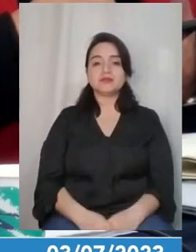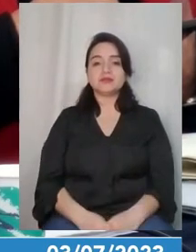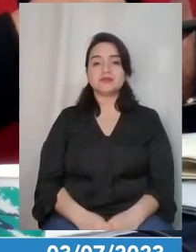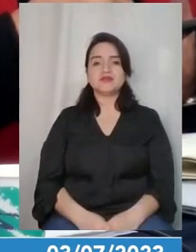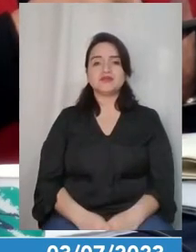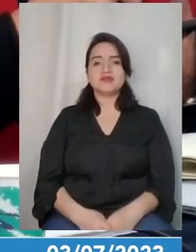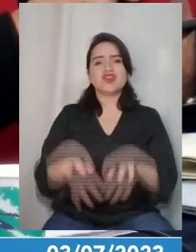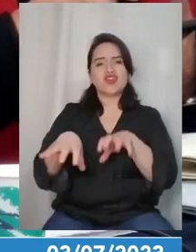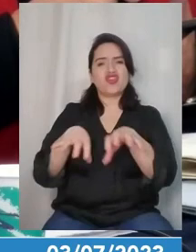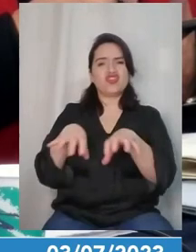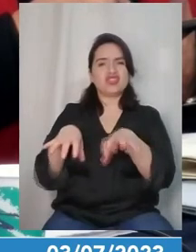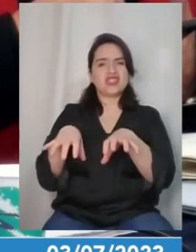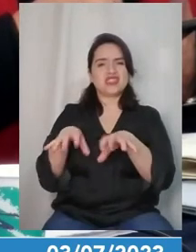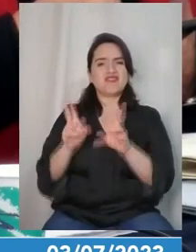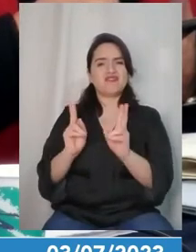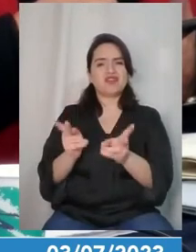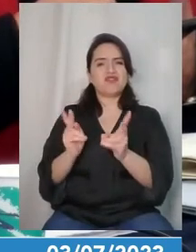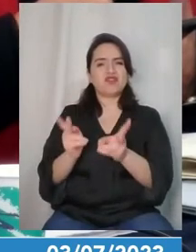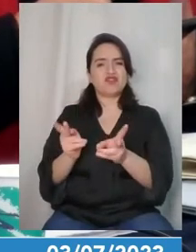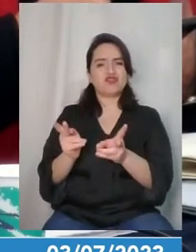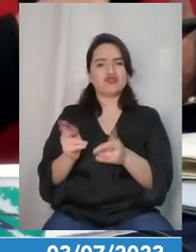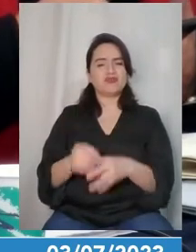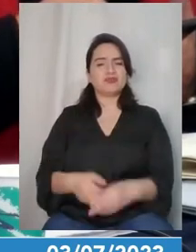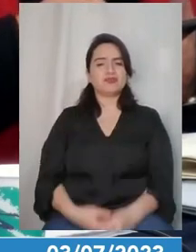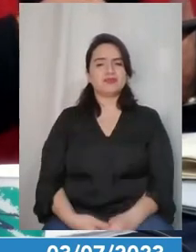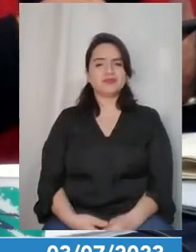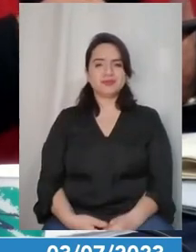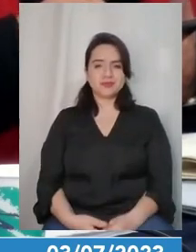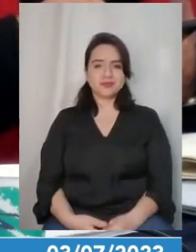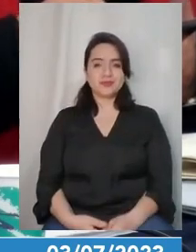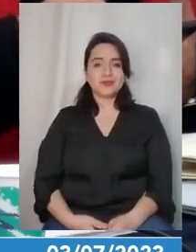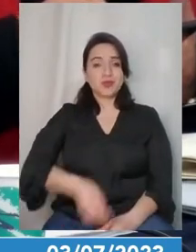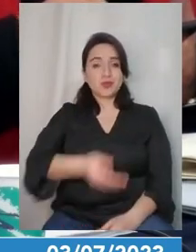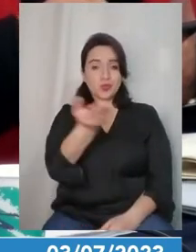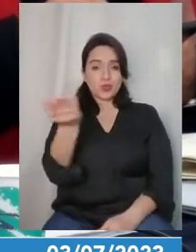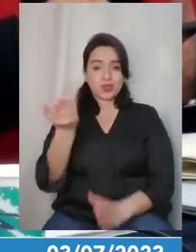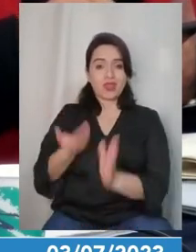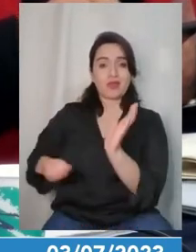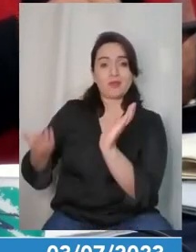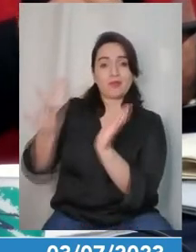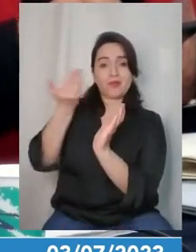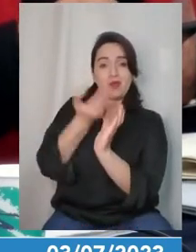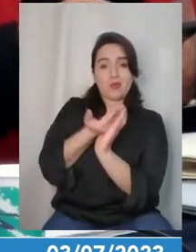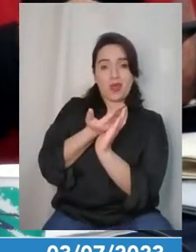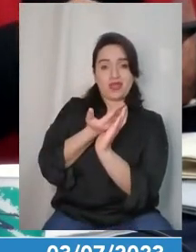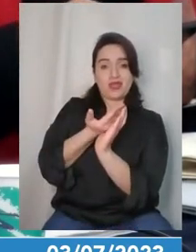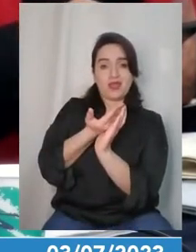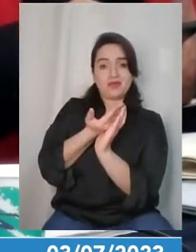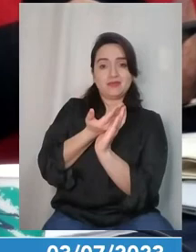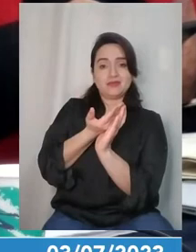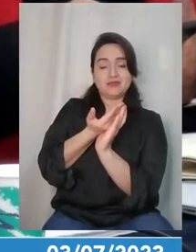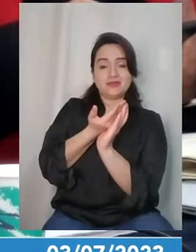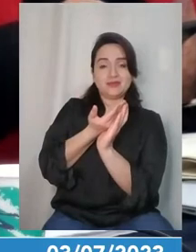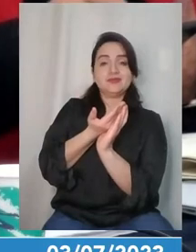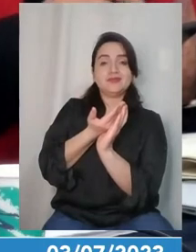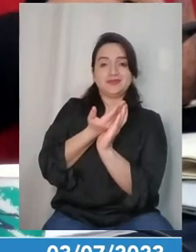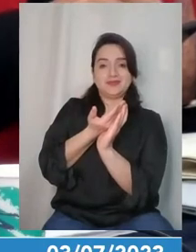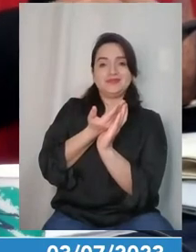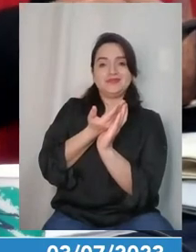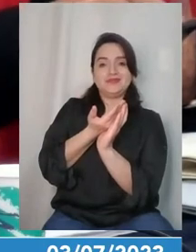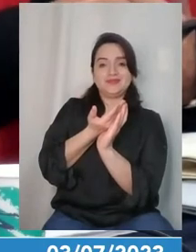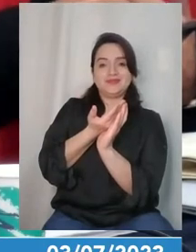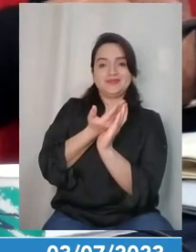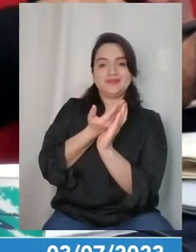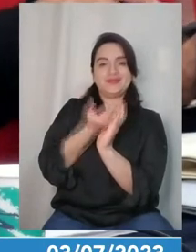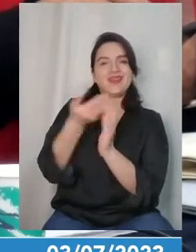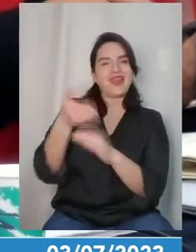vivientes. La idea que ustedes proponen, a través de la intervención que tú acabas de hacer, pero también